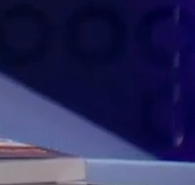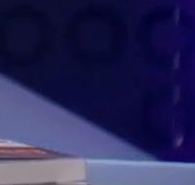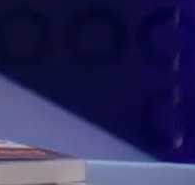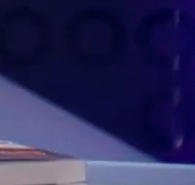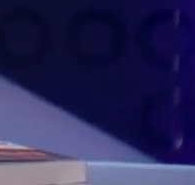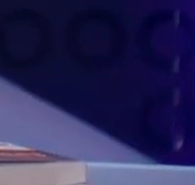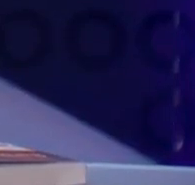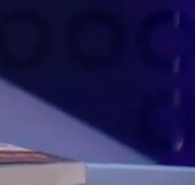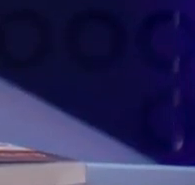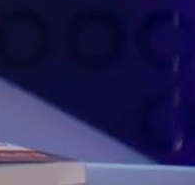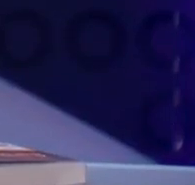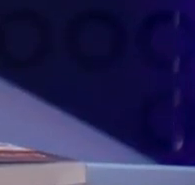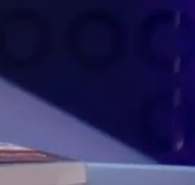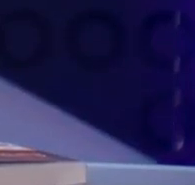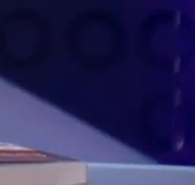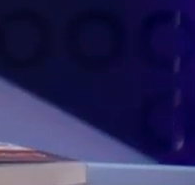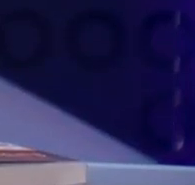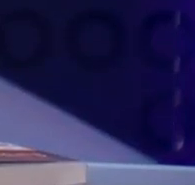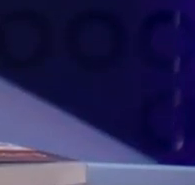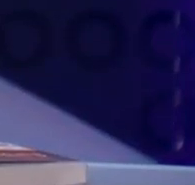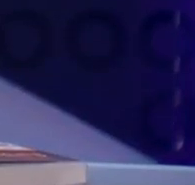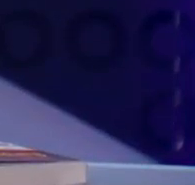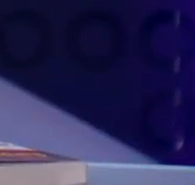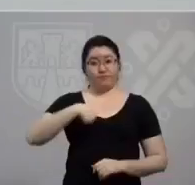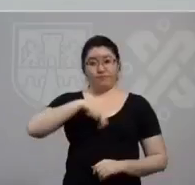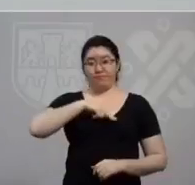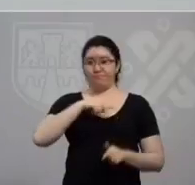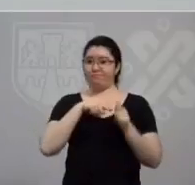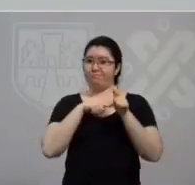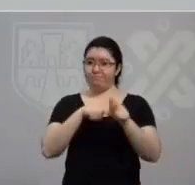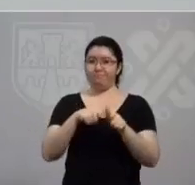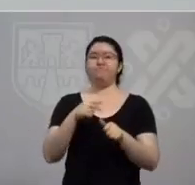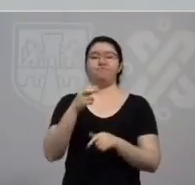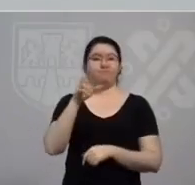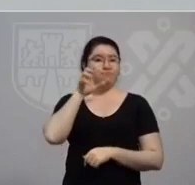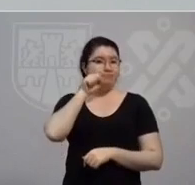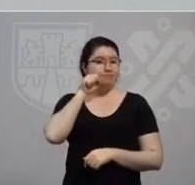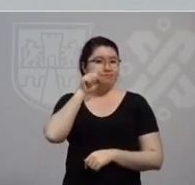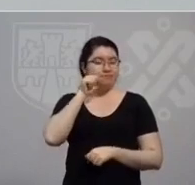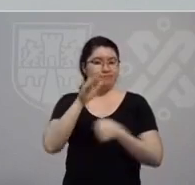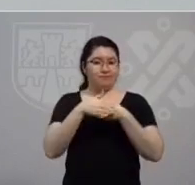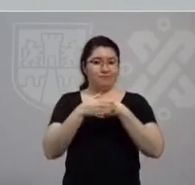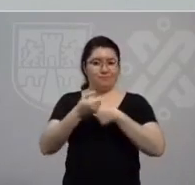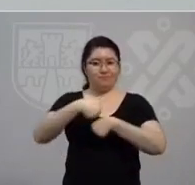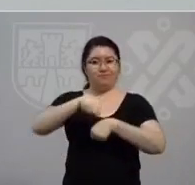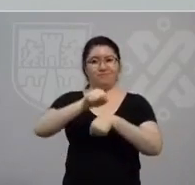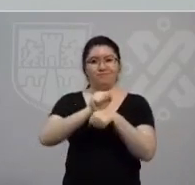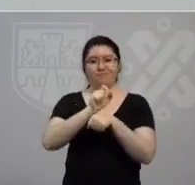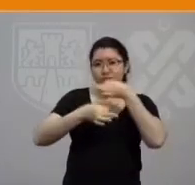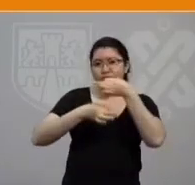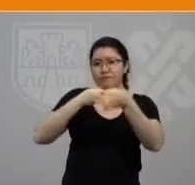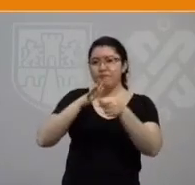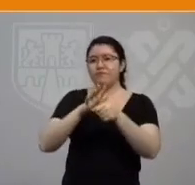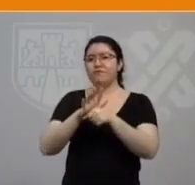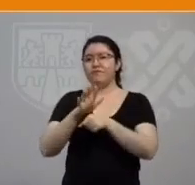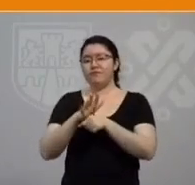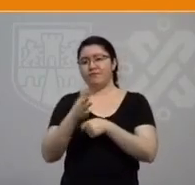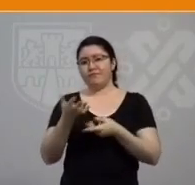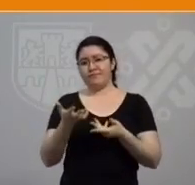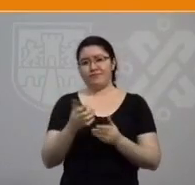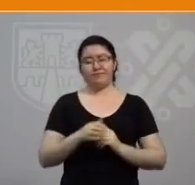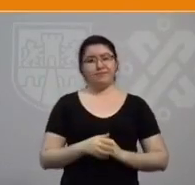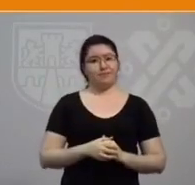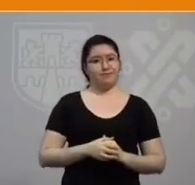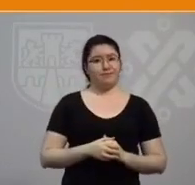Y la Ciudad de México ampliará horarios de negocios, pero seguirá en semáforo naranja. Así lo anunció la jefa de gobierno, Claudia Sheinbaum.